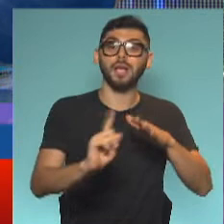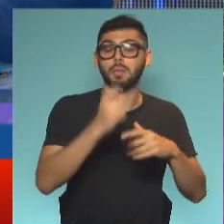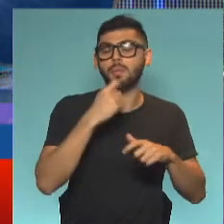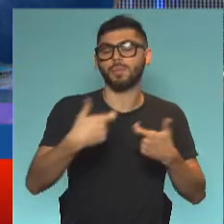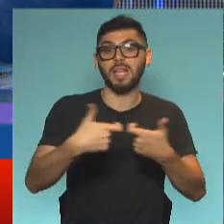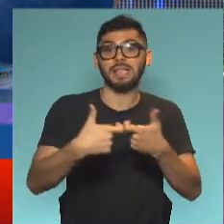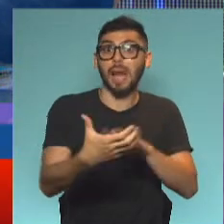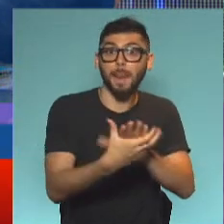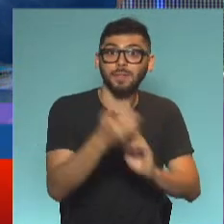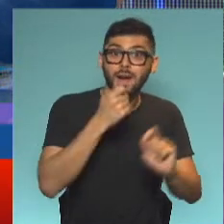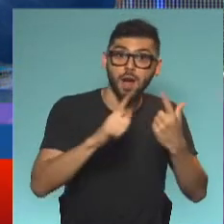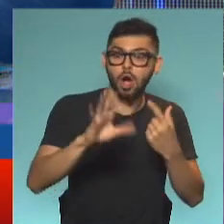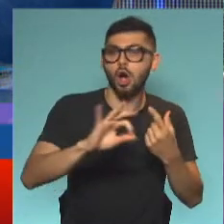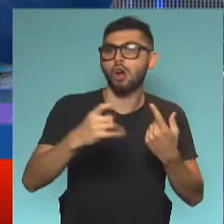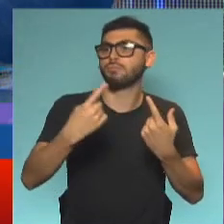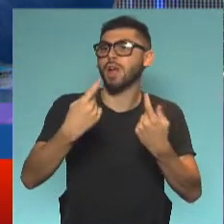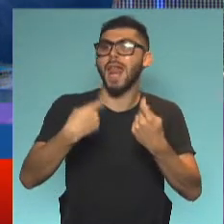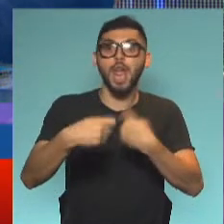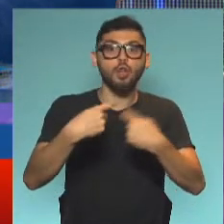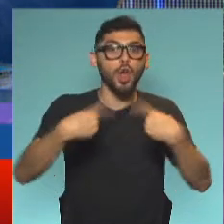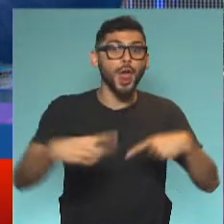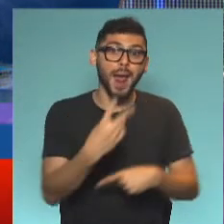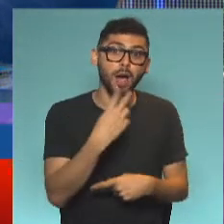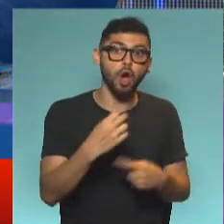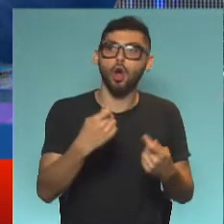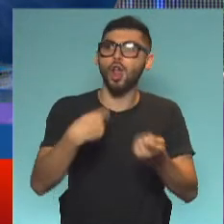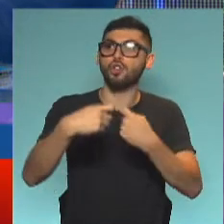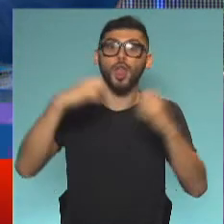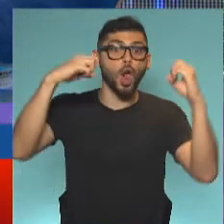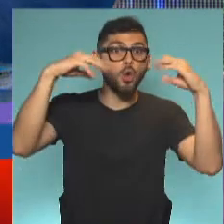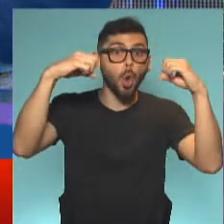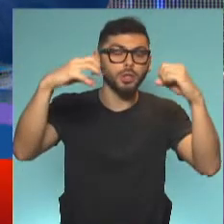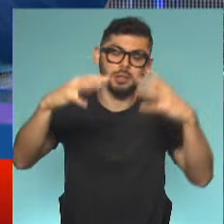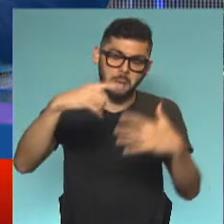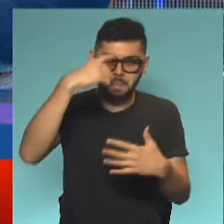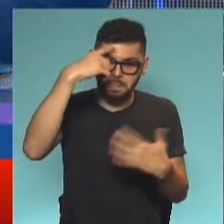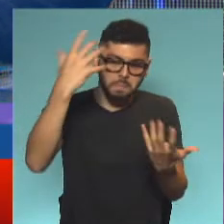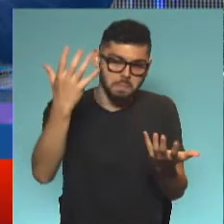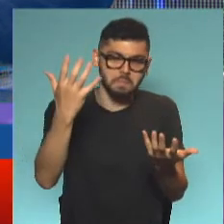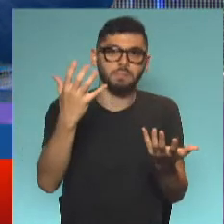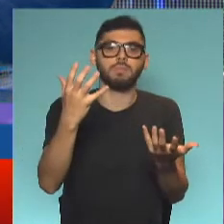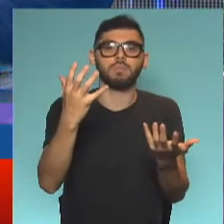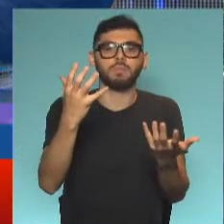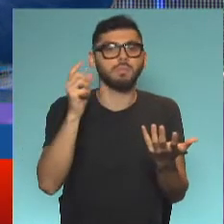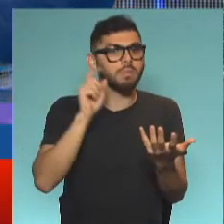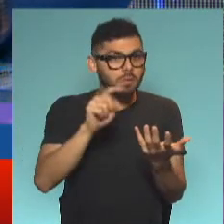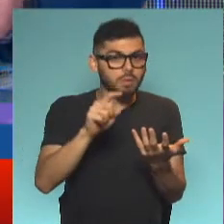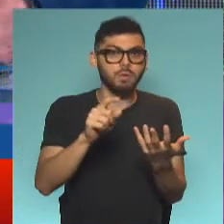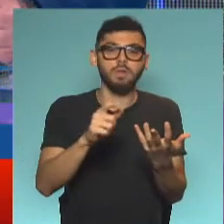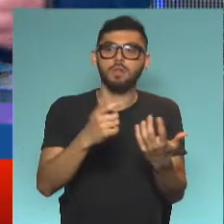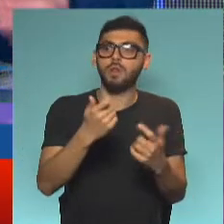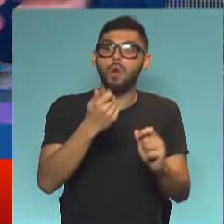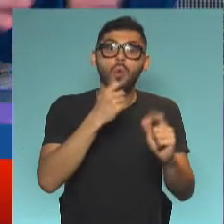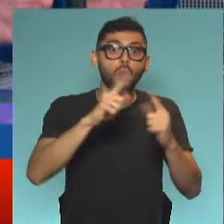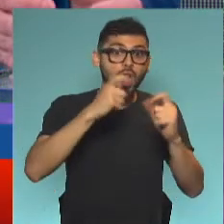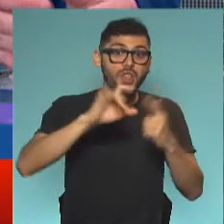zapatería, una casa de electrónica, una casa de iluminación, digo, no sé, se pueden ocurrir un montón más. Vas a poder vender con